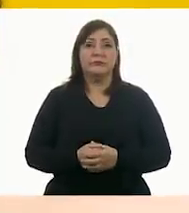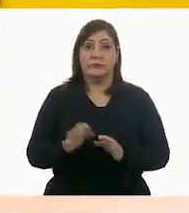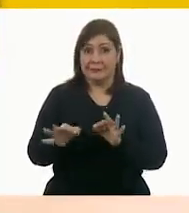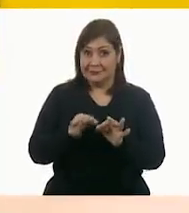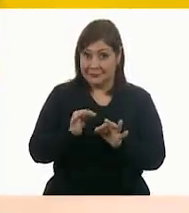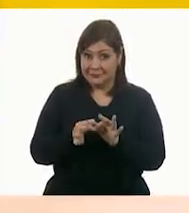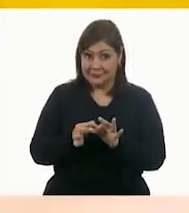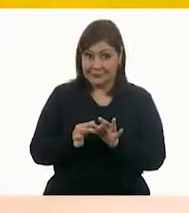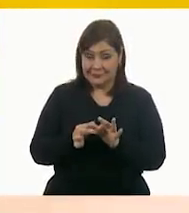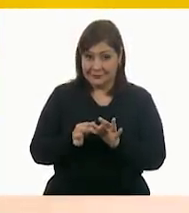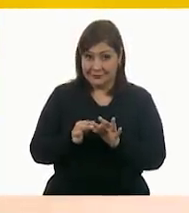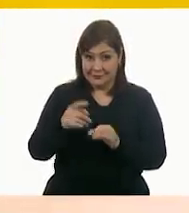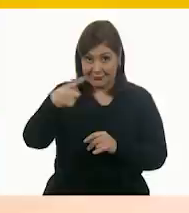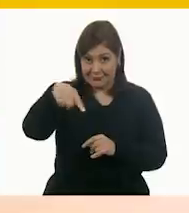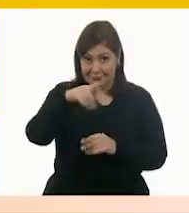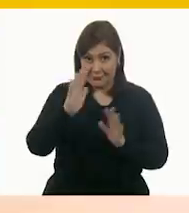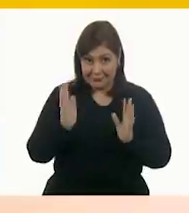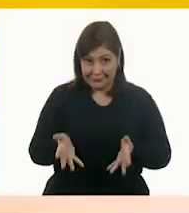¿Listo? ¿Lista?